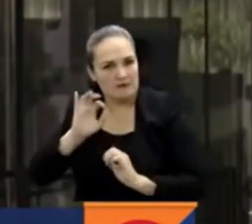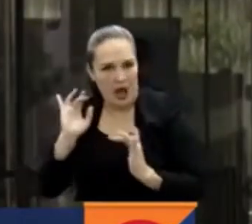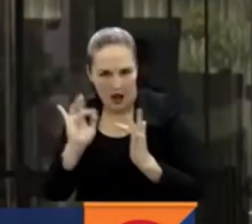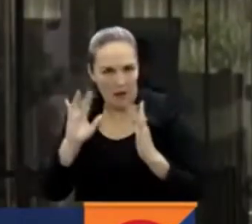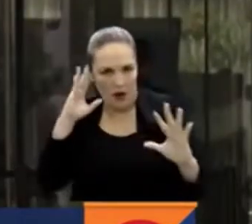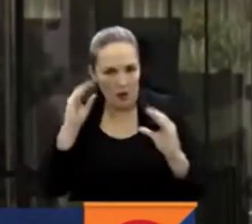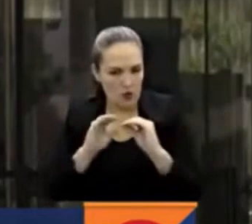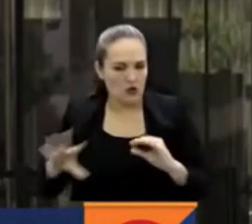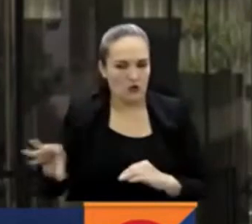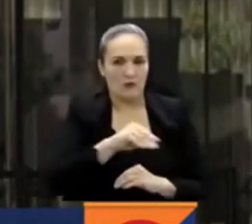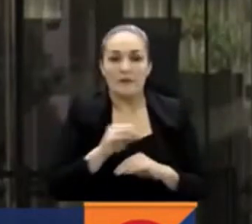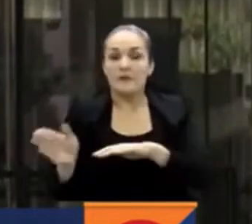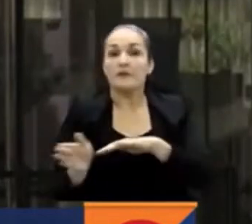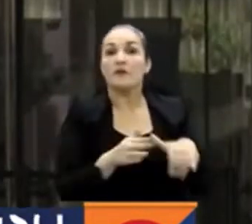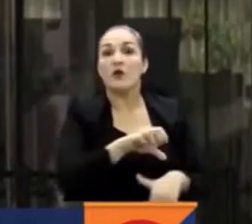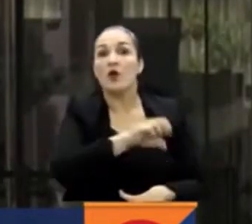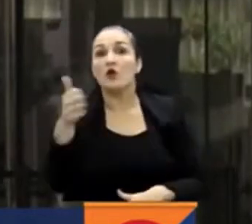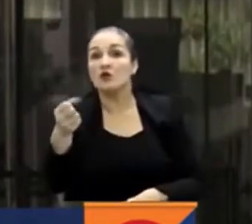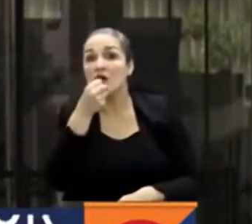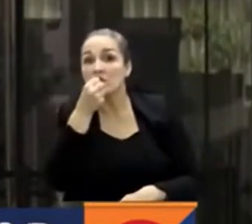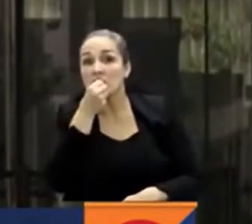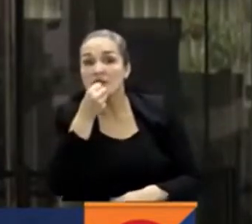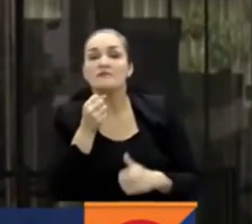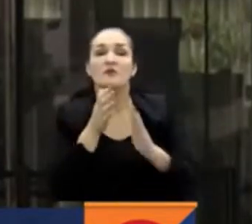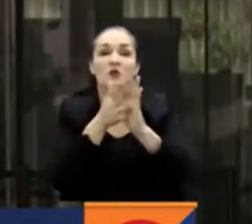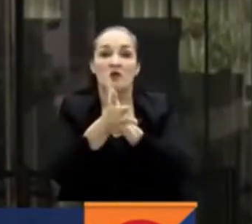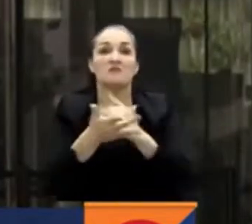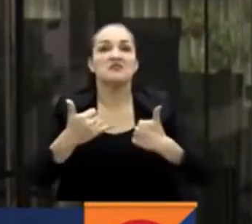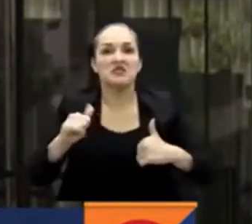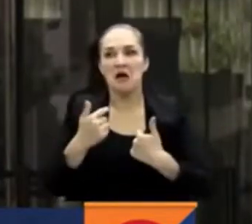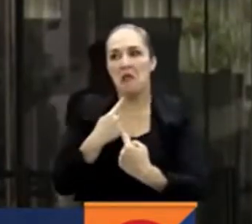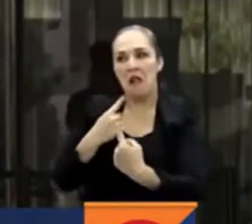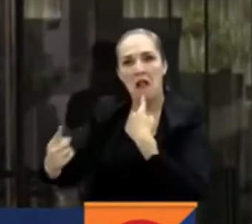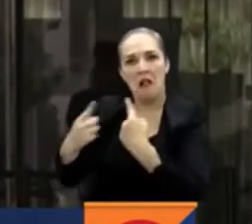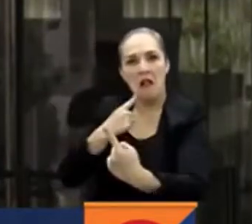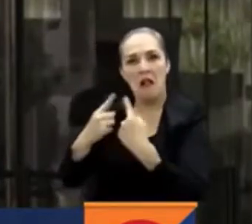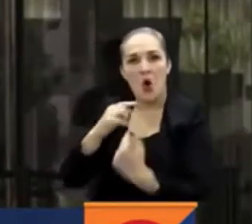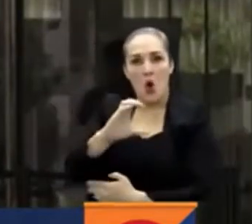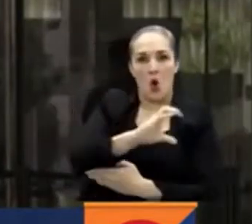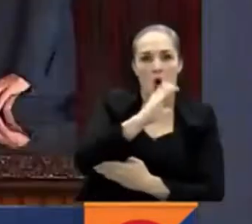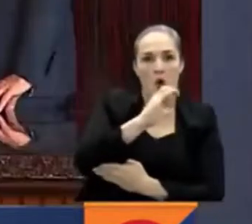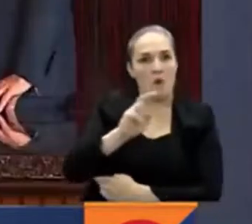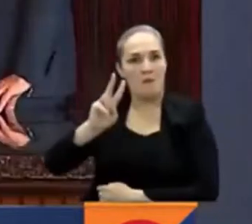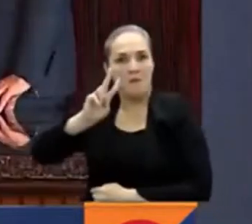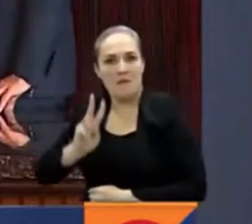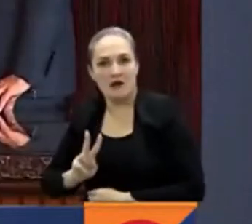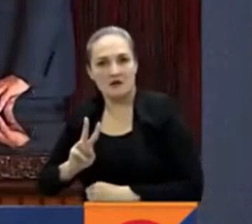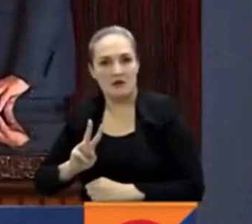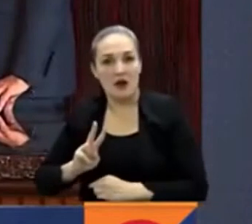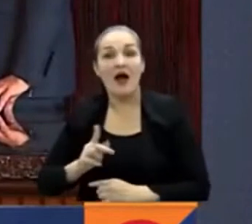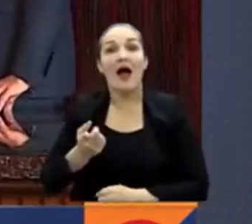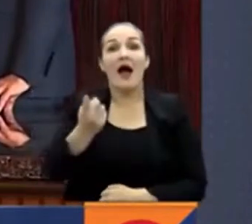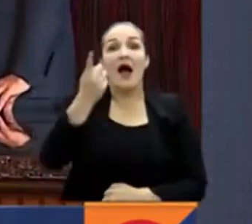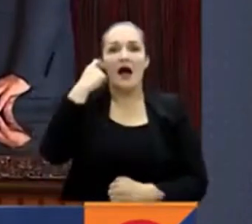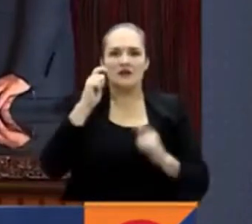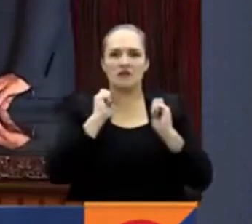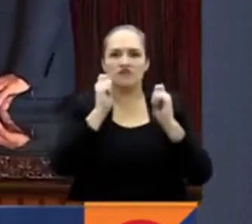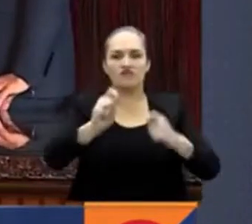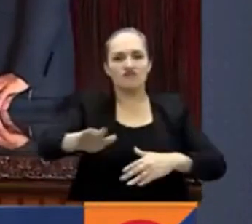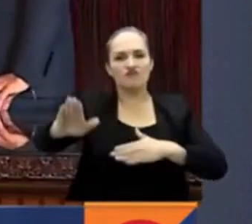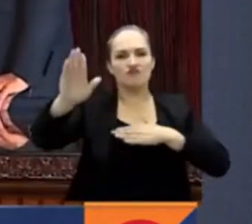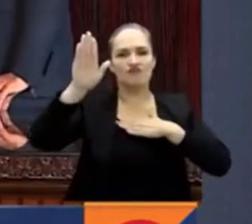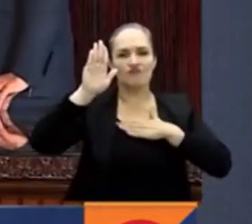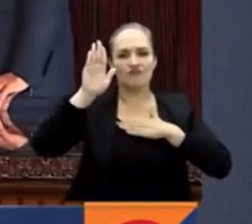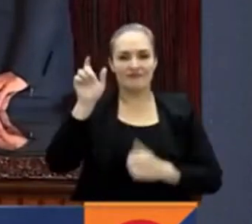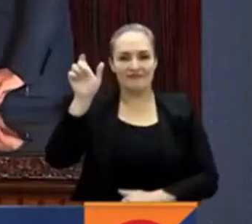Otra de las noticias del momento es que ya comenzó la restitución de las relaciones diplomáticas entre Colombia y Venezuela. Esto luego de la posesión ayer de Armando Benedetti